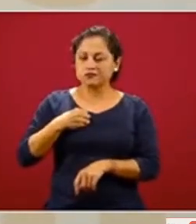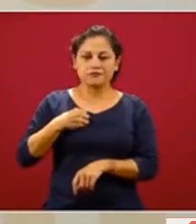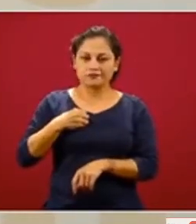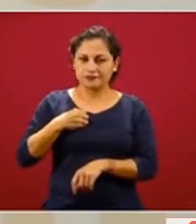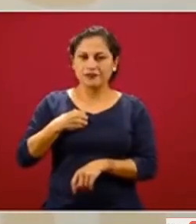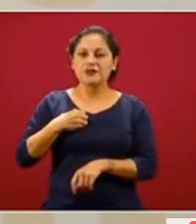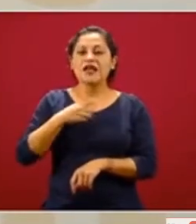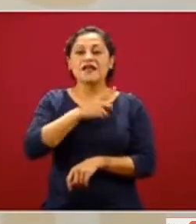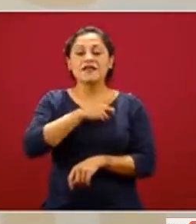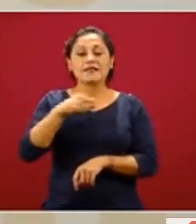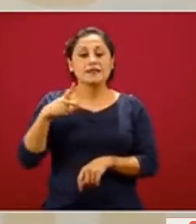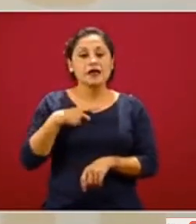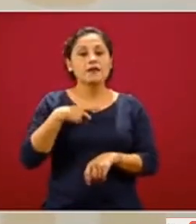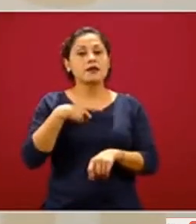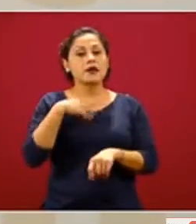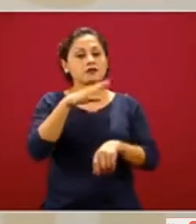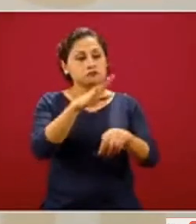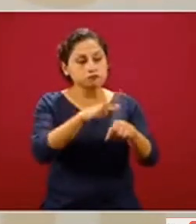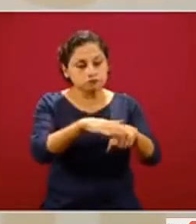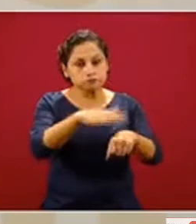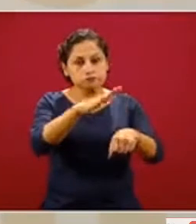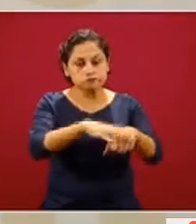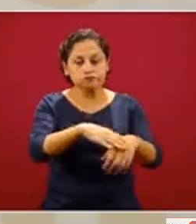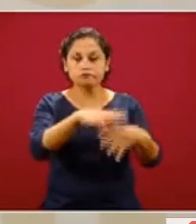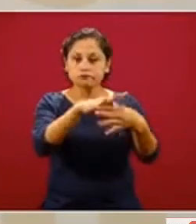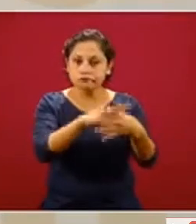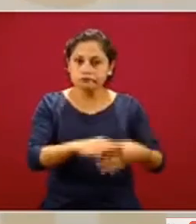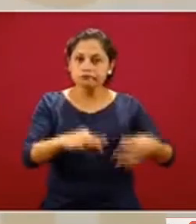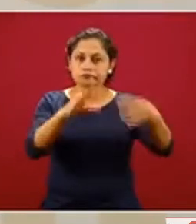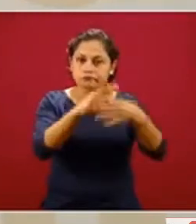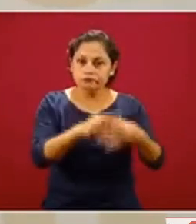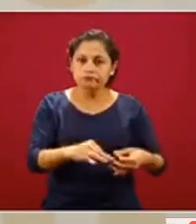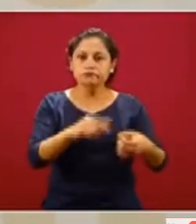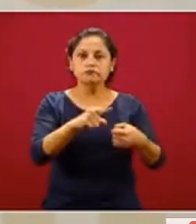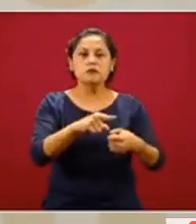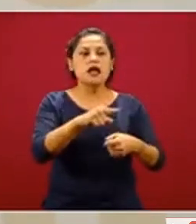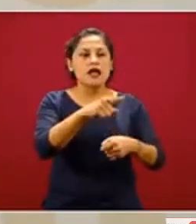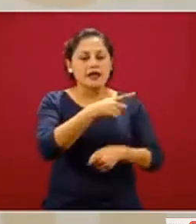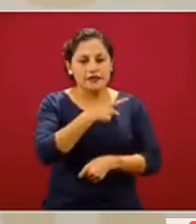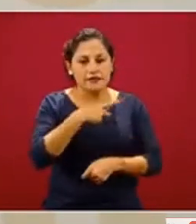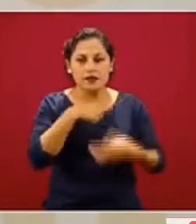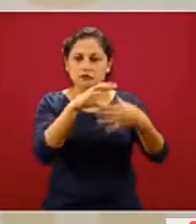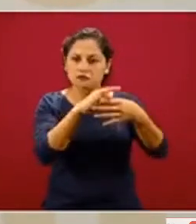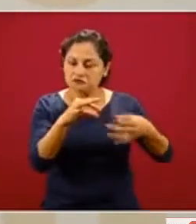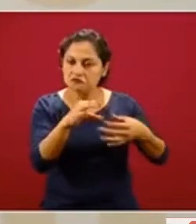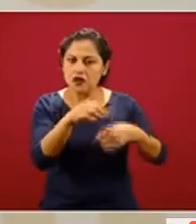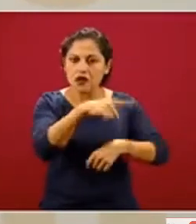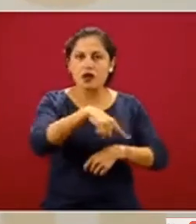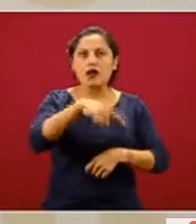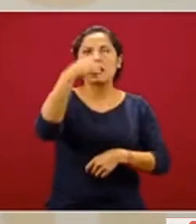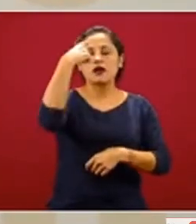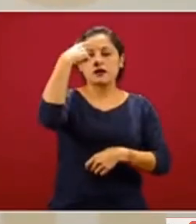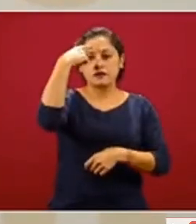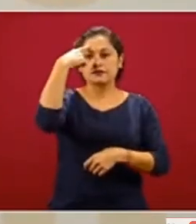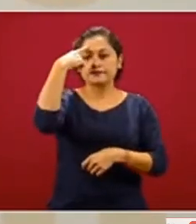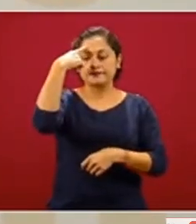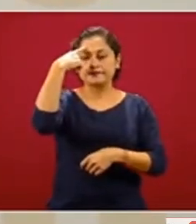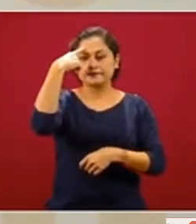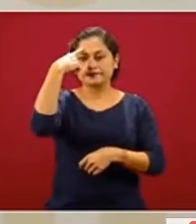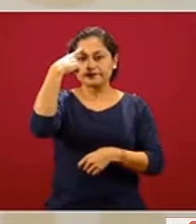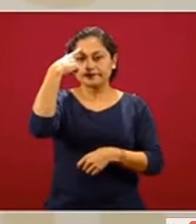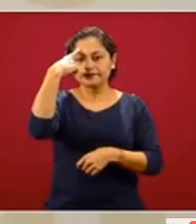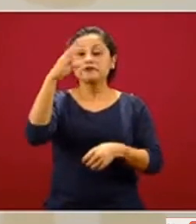de promoción de la salud, en primera es un desperdicio, porque quiere decir que